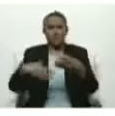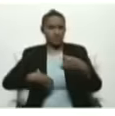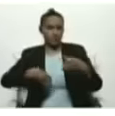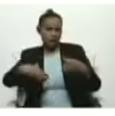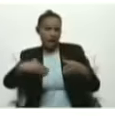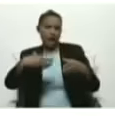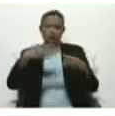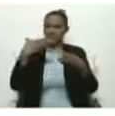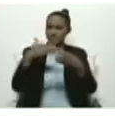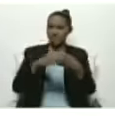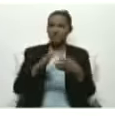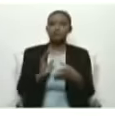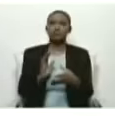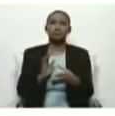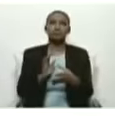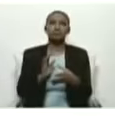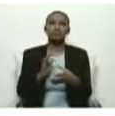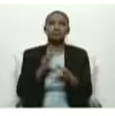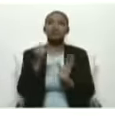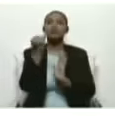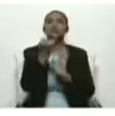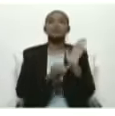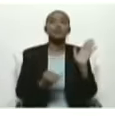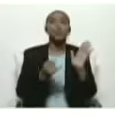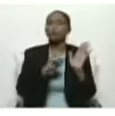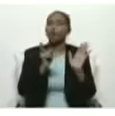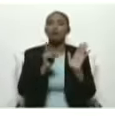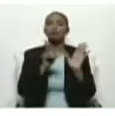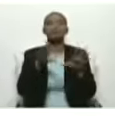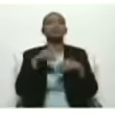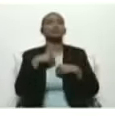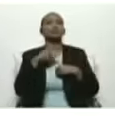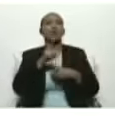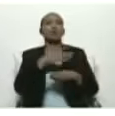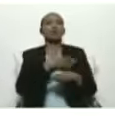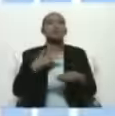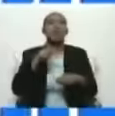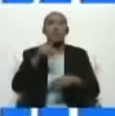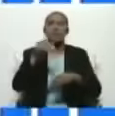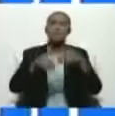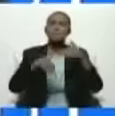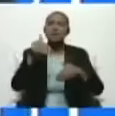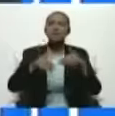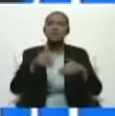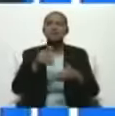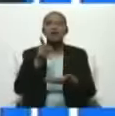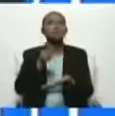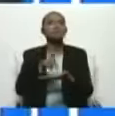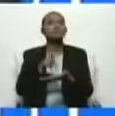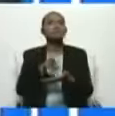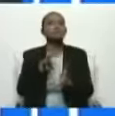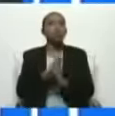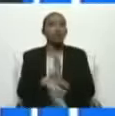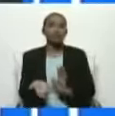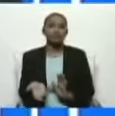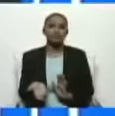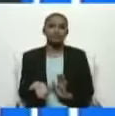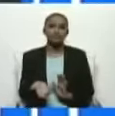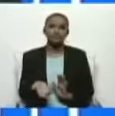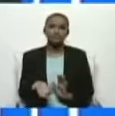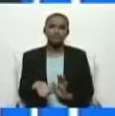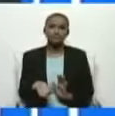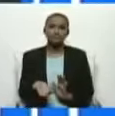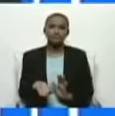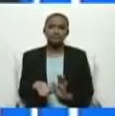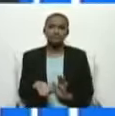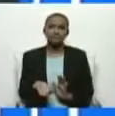la oposición venezolana se inclina por no participar en las elecciones presidenciales. ¿Qué diferencia hay entre el sistema electoral venezolano del año